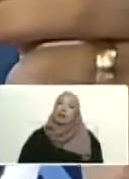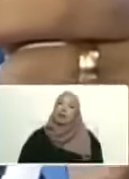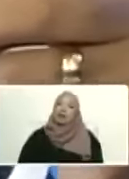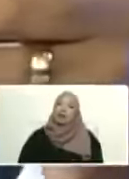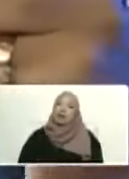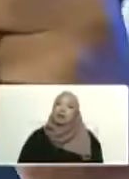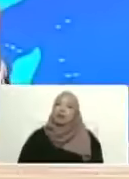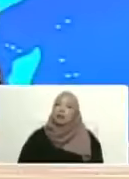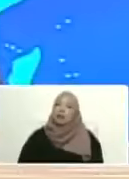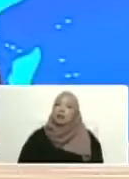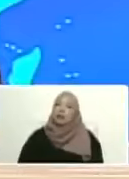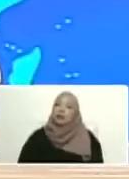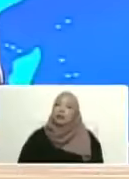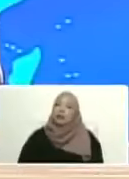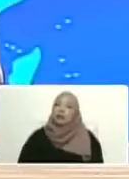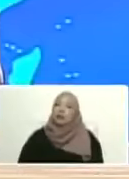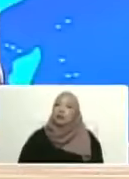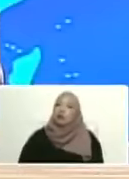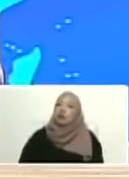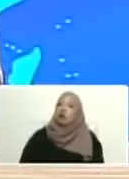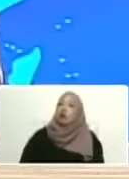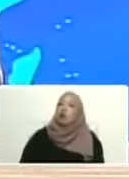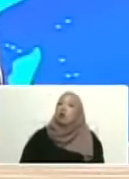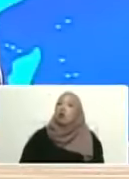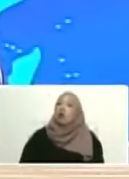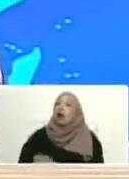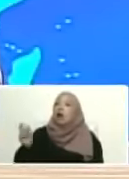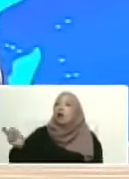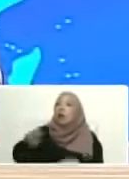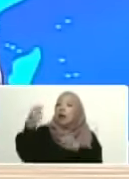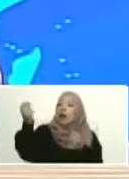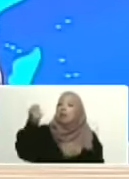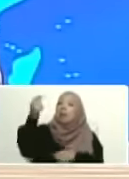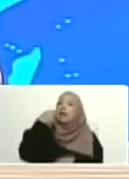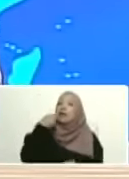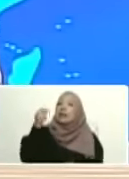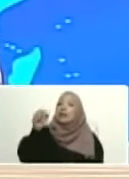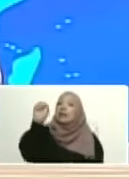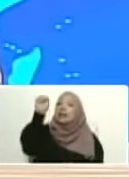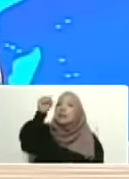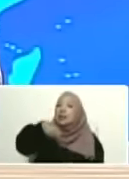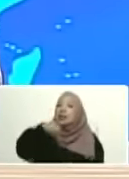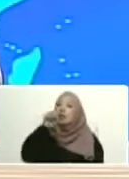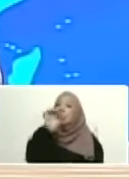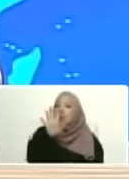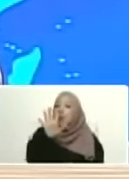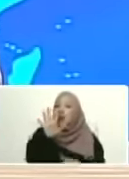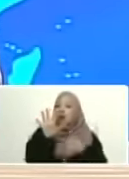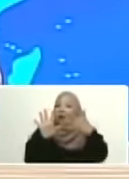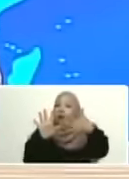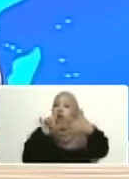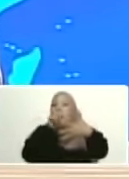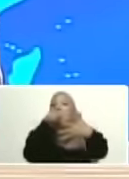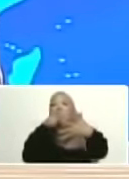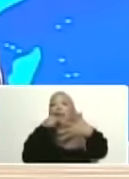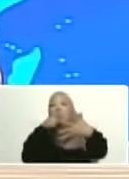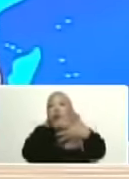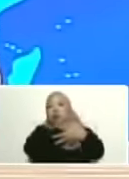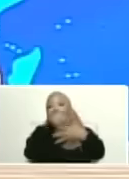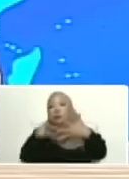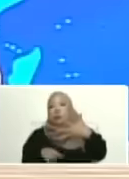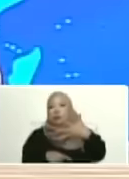campaña que dice vota cinco veces sí. Cinco veces sí. Hay canciones que han